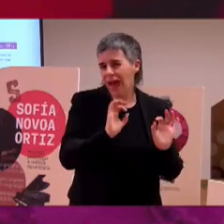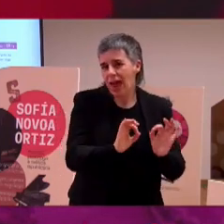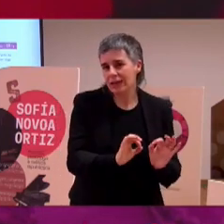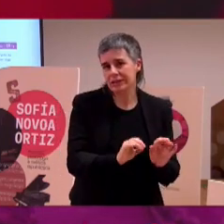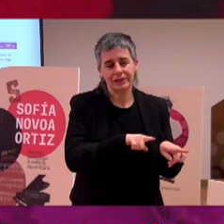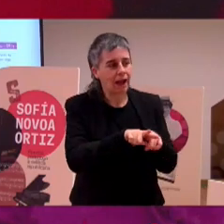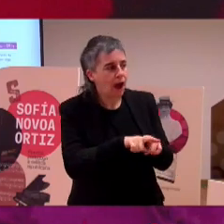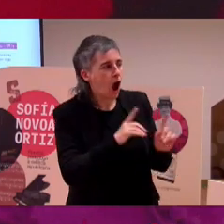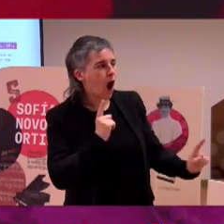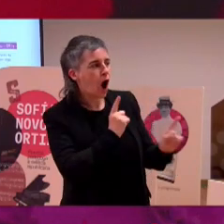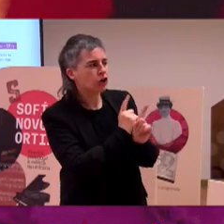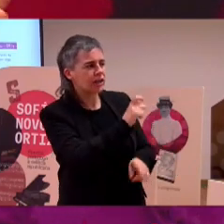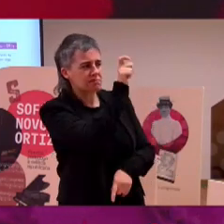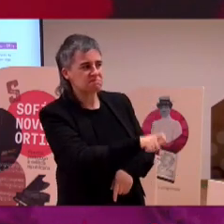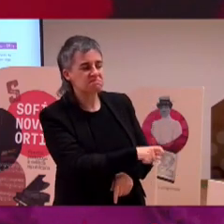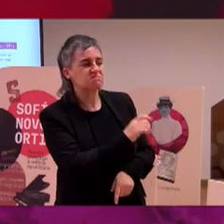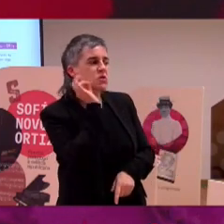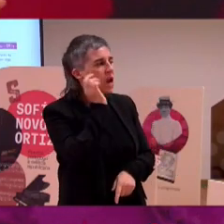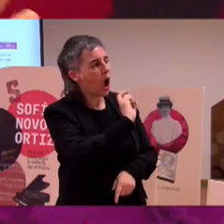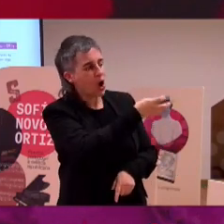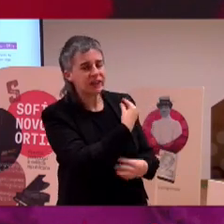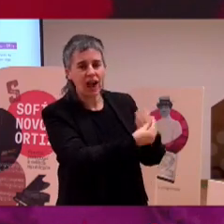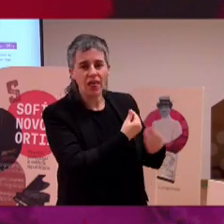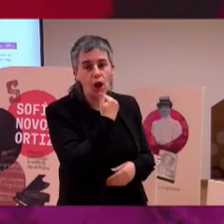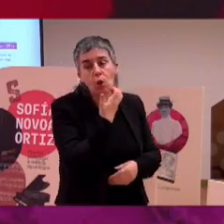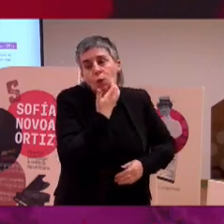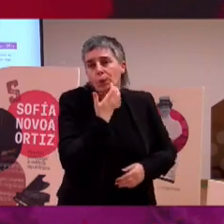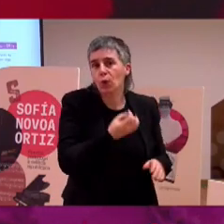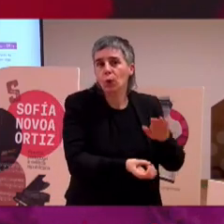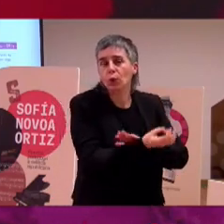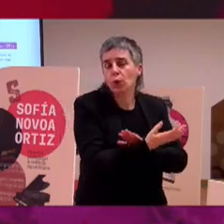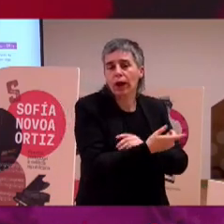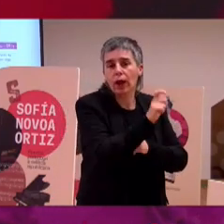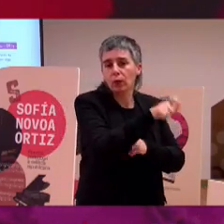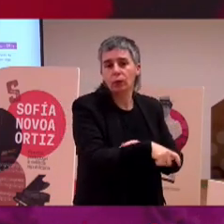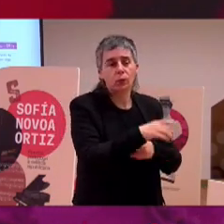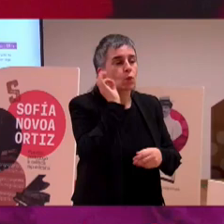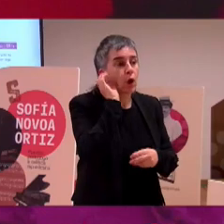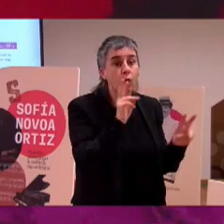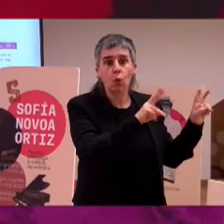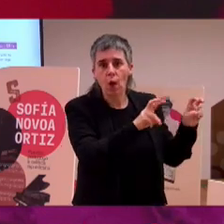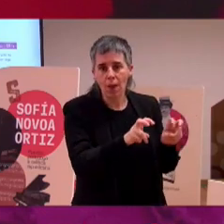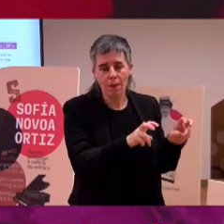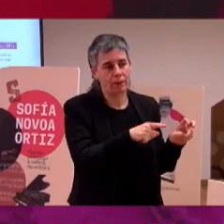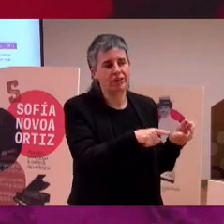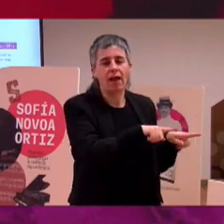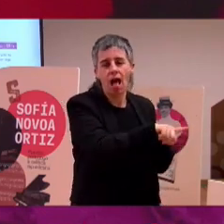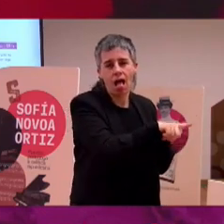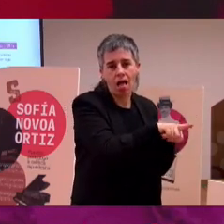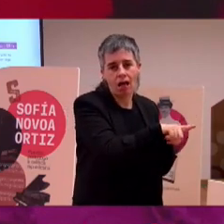momento hai alguna coisa, non? Así, alguna nena prodixio e tal, que non sei que, Sofía, se está hasta aquí. Hasta aquí podemos chegar.